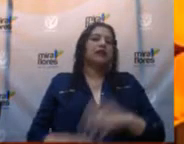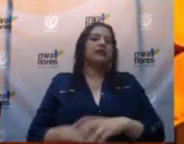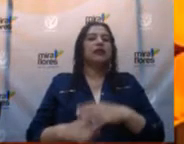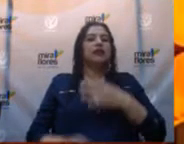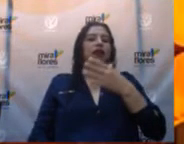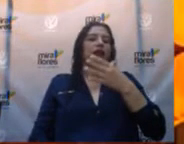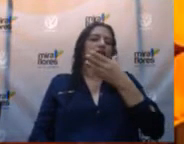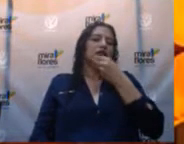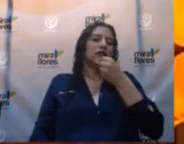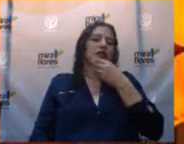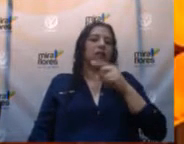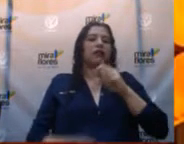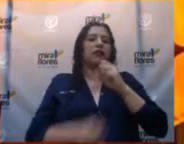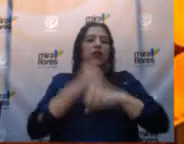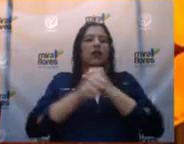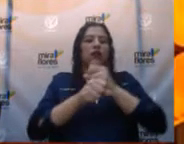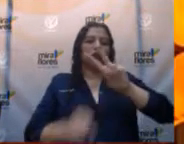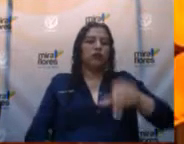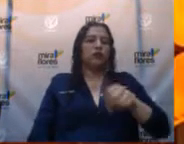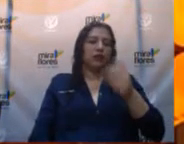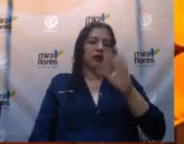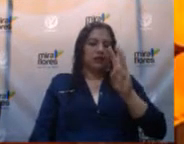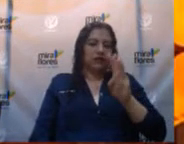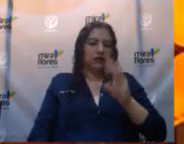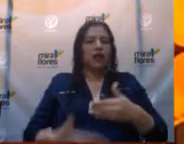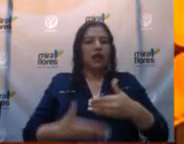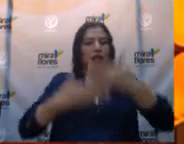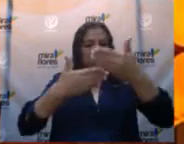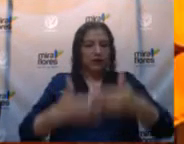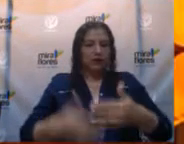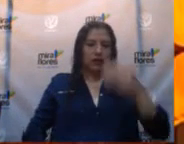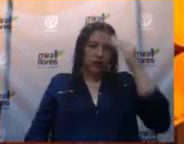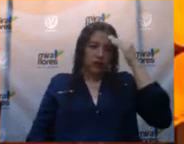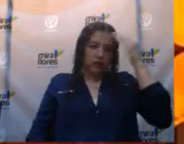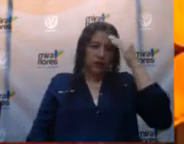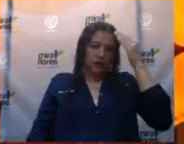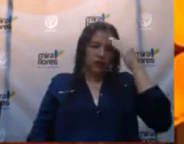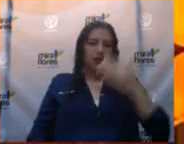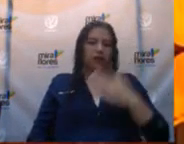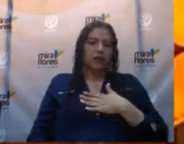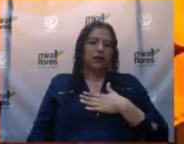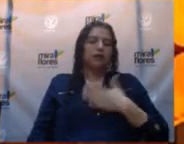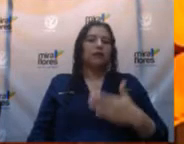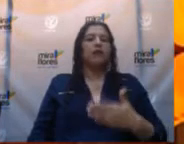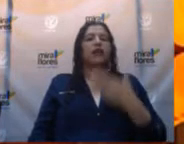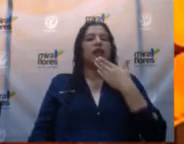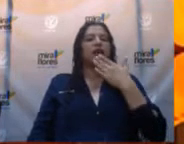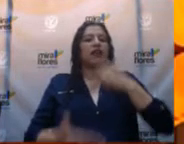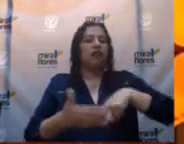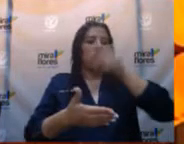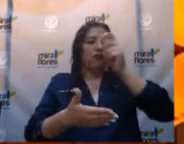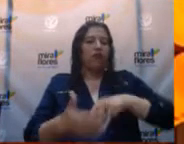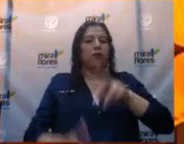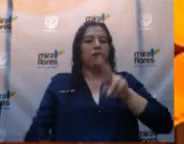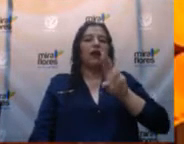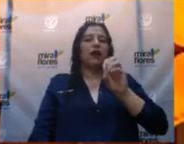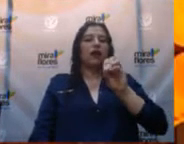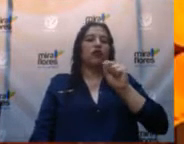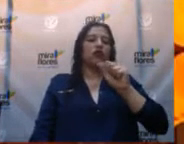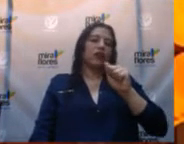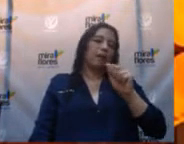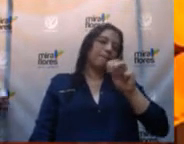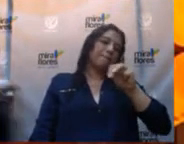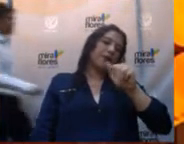2016. Con esta ocasión, presento a usted, señor alcalde, la expresión de mi especial consideración. Atentamente, Rosa María Bartra